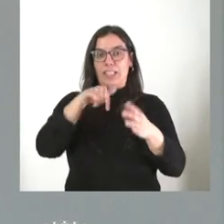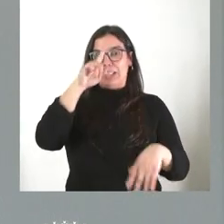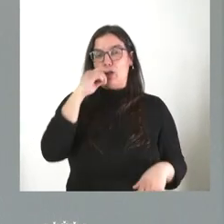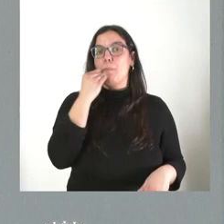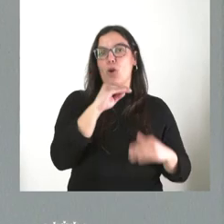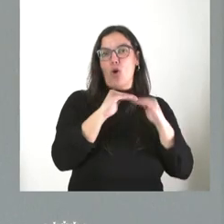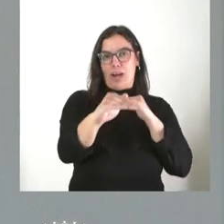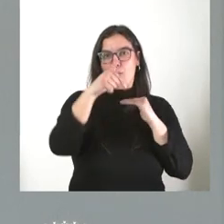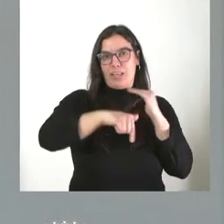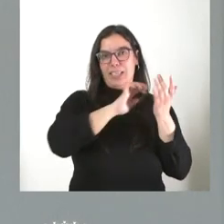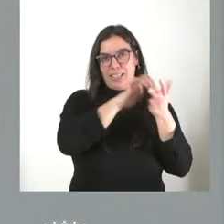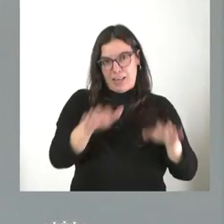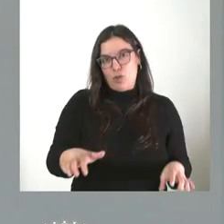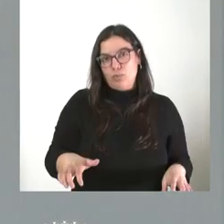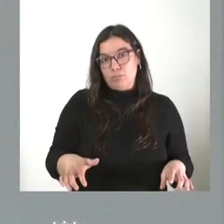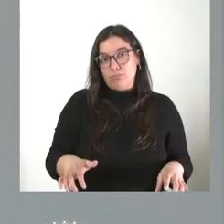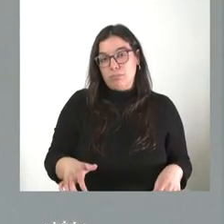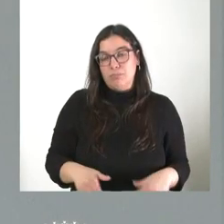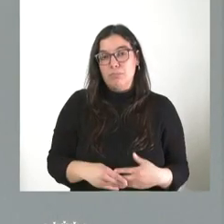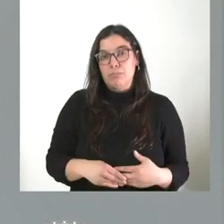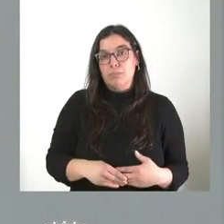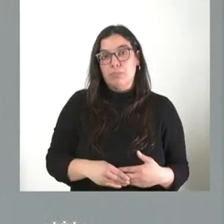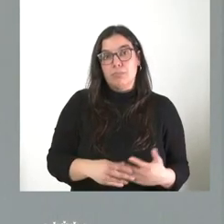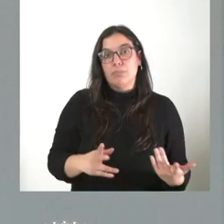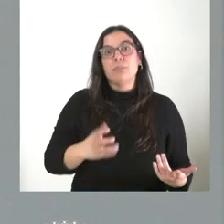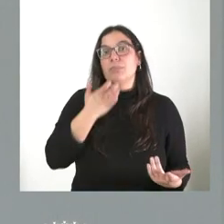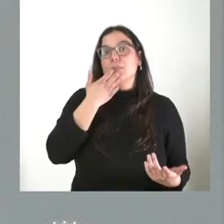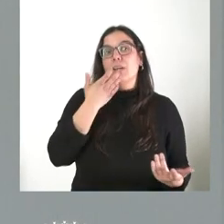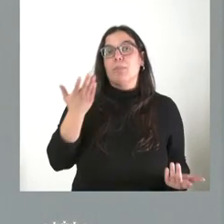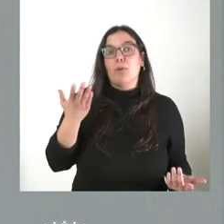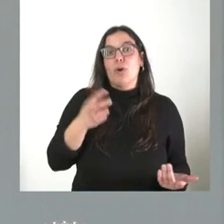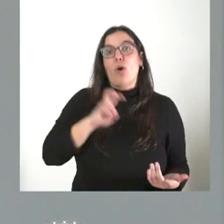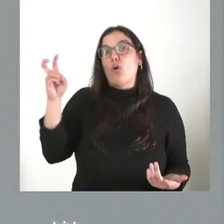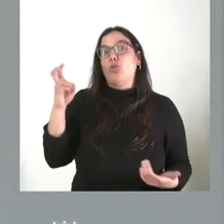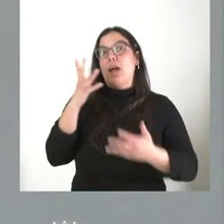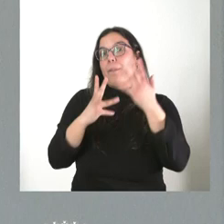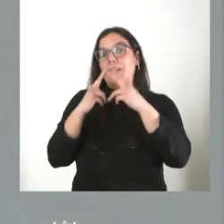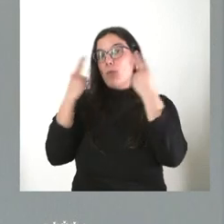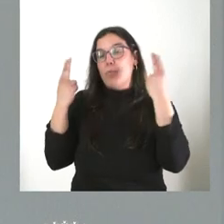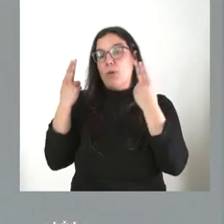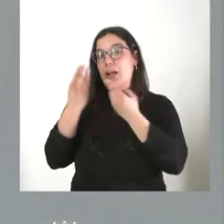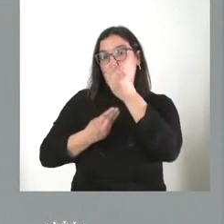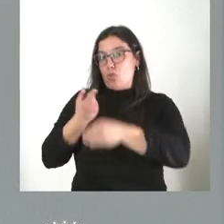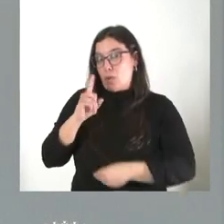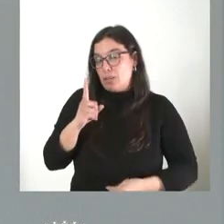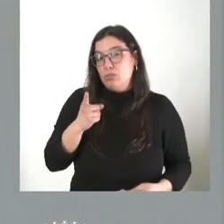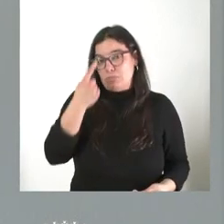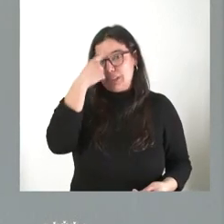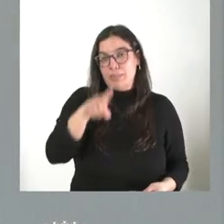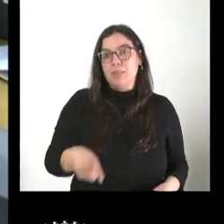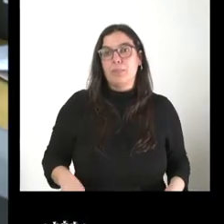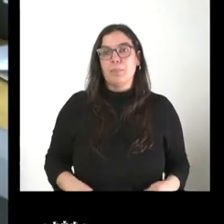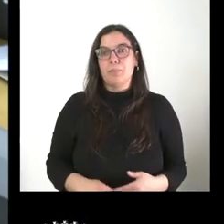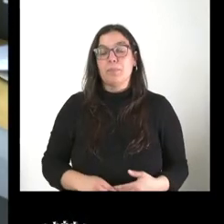2023 en Castilla y León cosa que no ha ocurrido en otras administraciones públicas como esto recordará